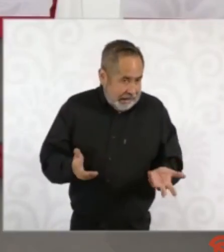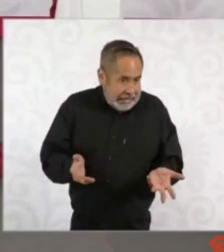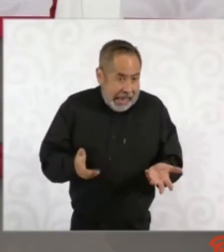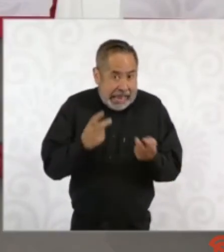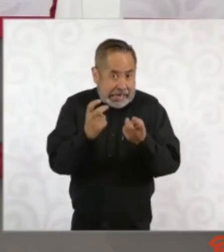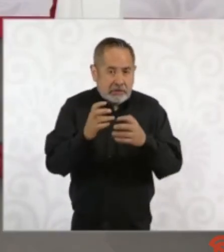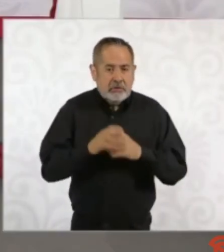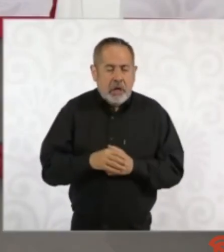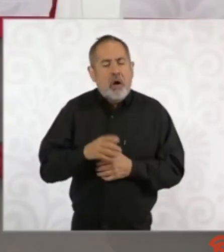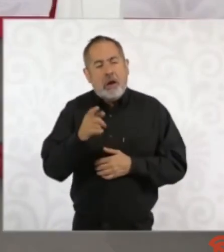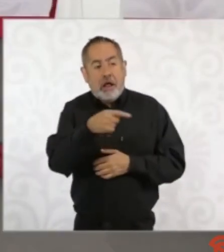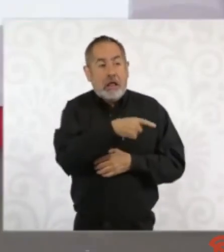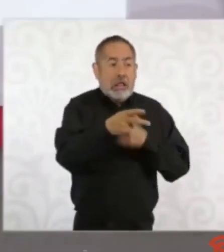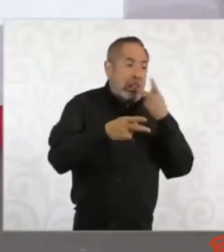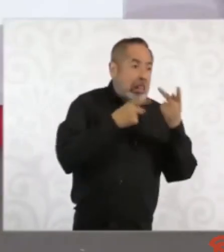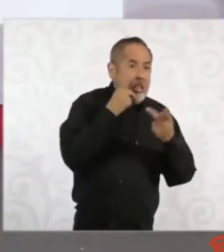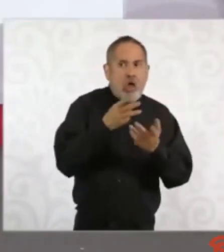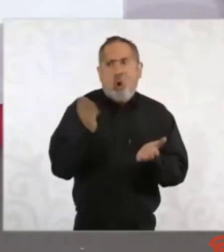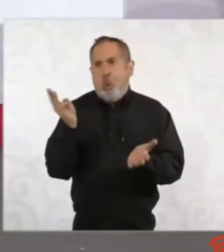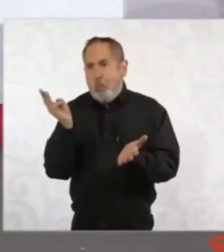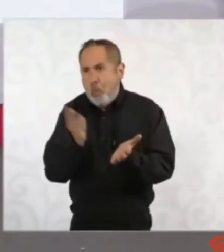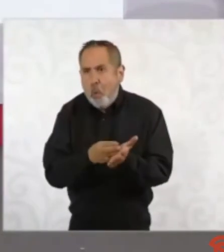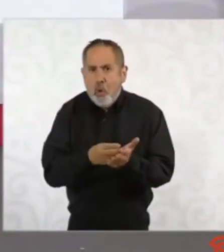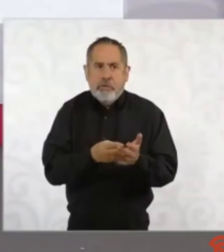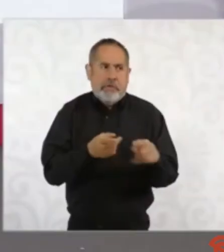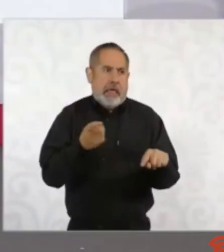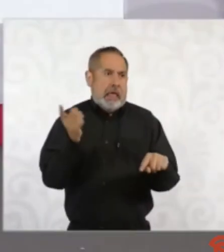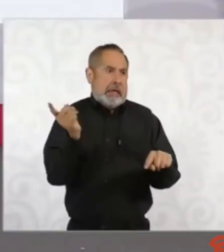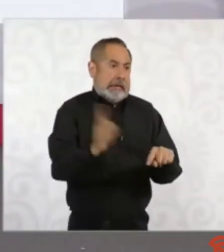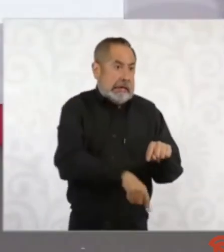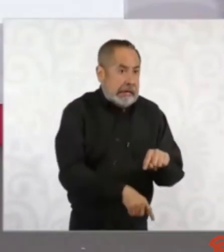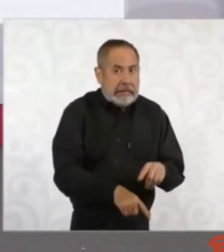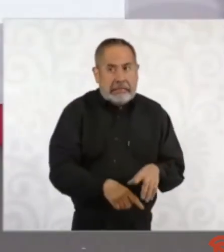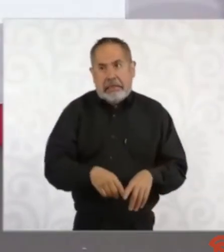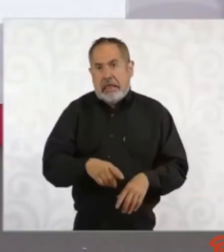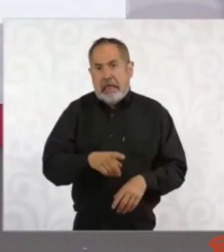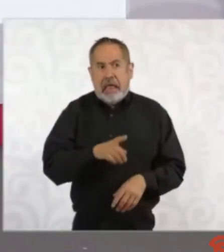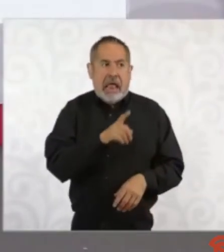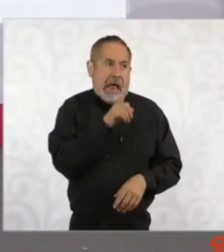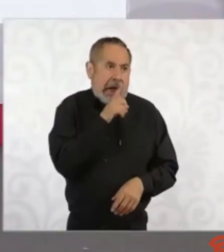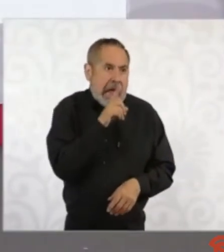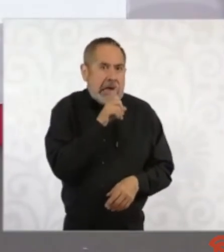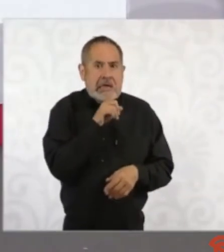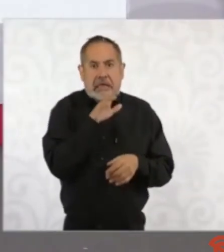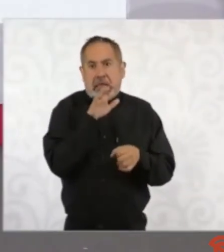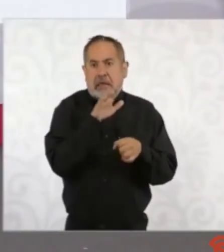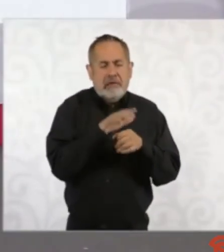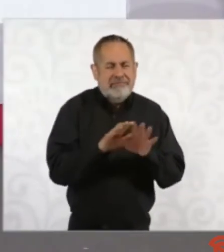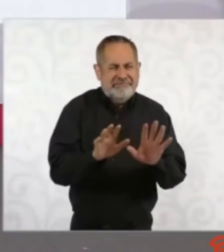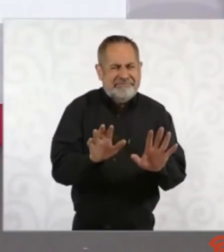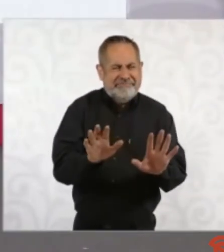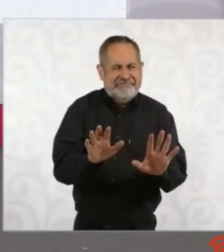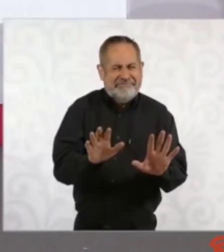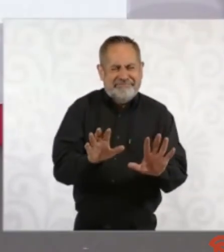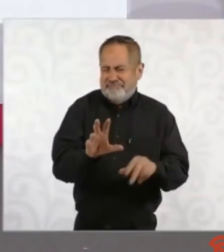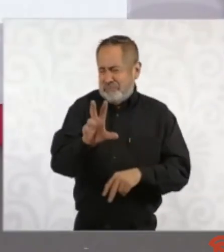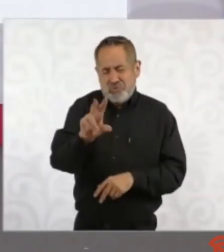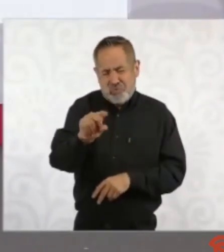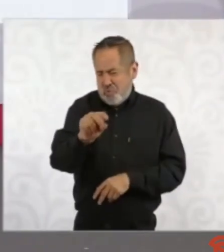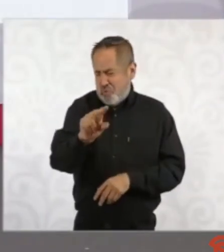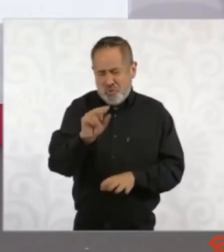de las sanciones y que te van a sancionar si opinas en contra del gobierno.